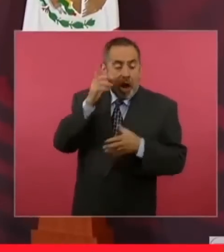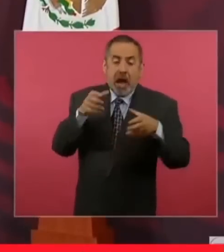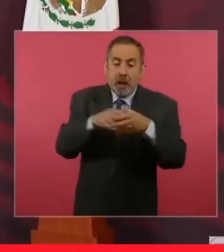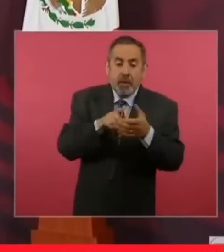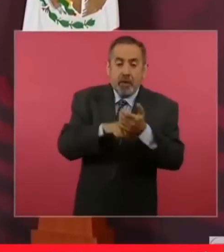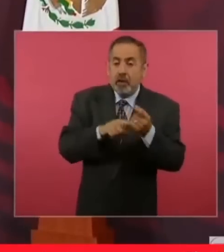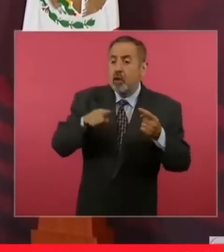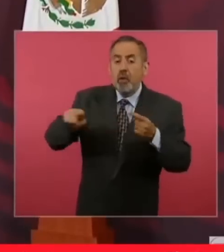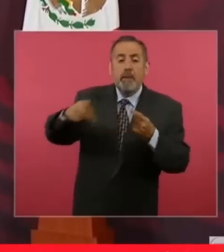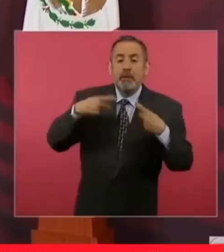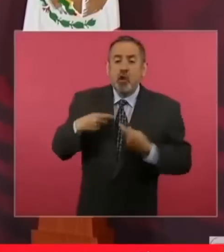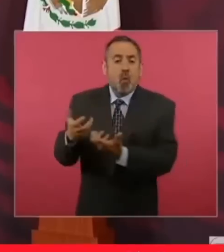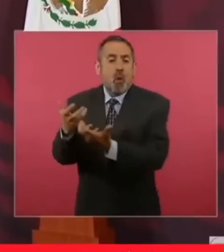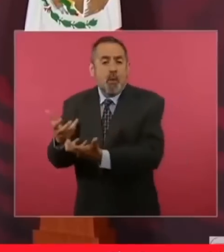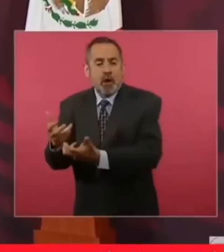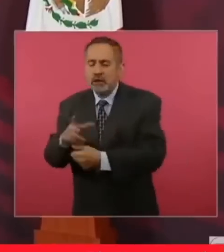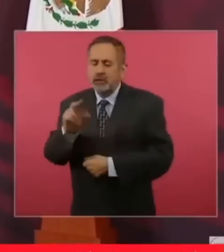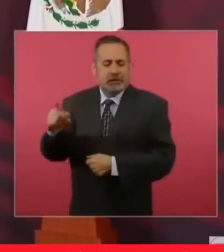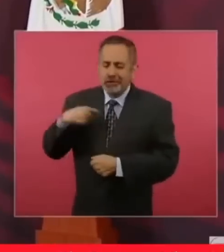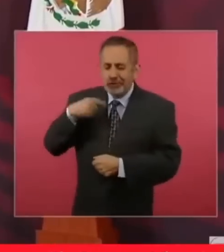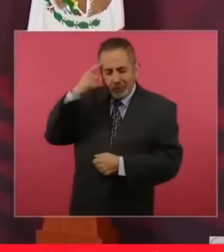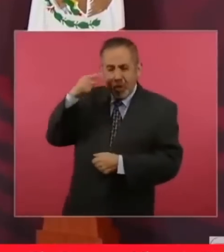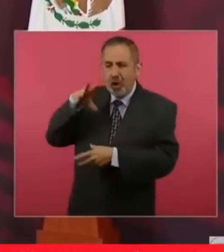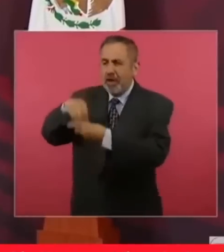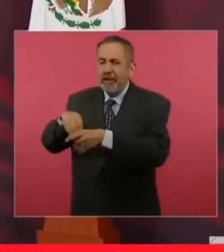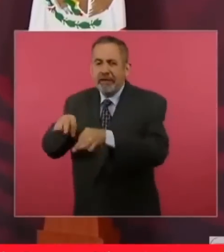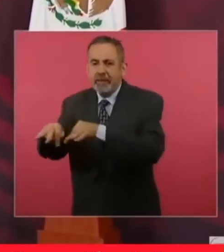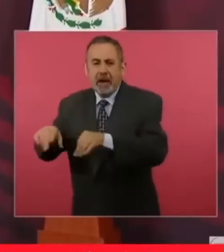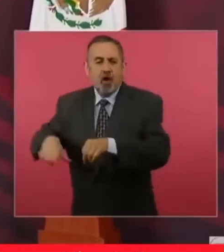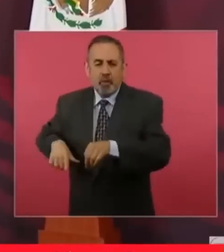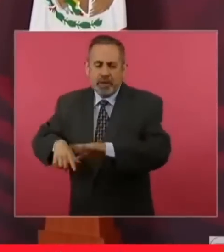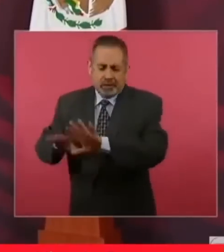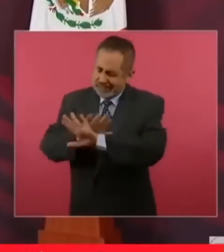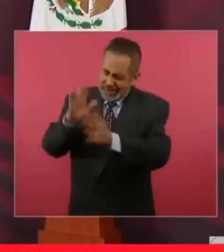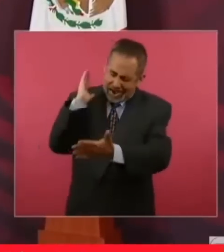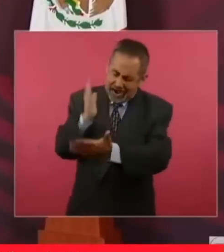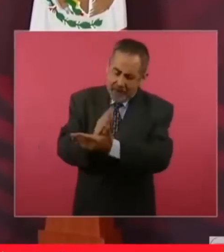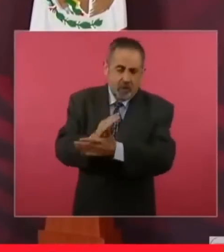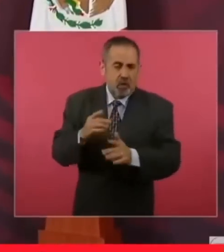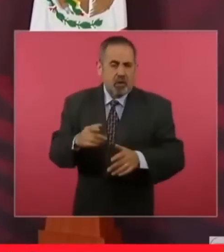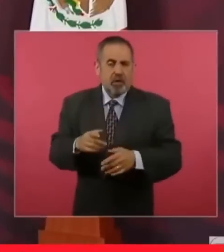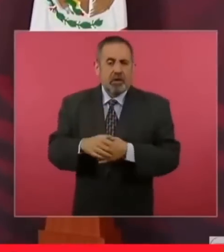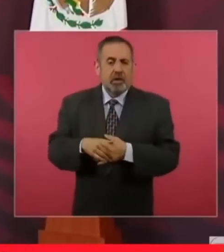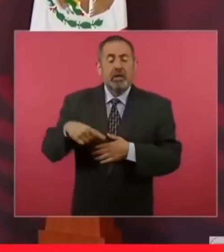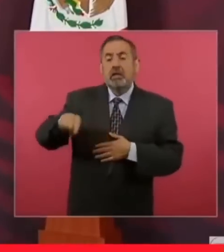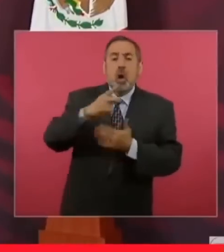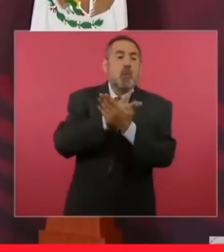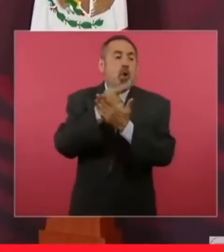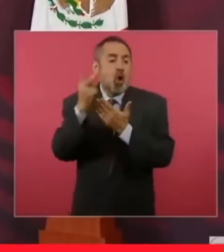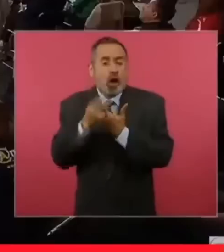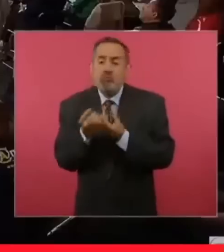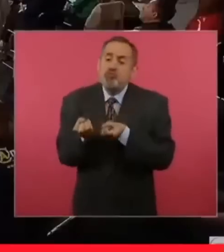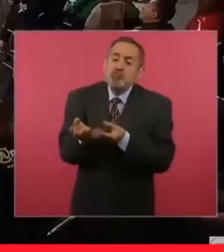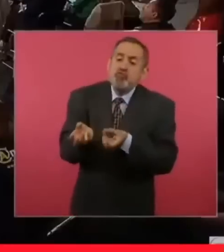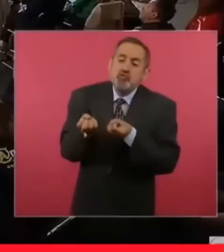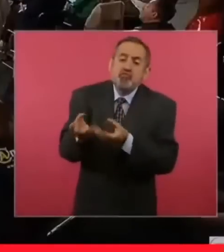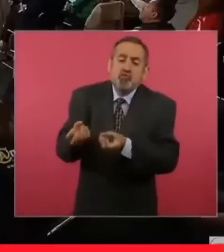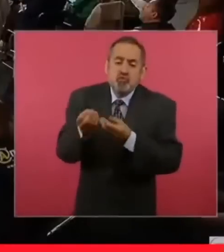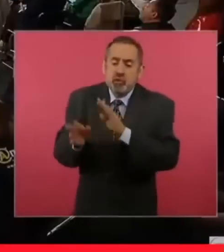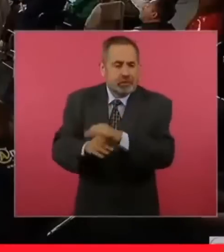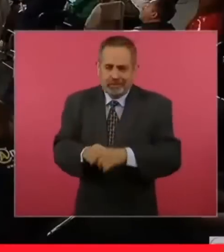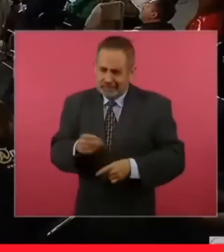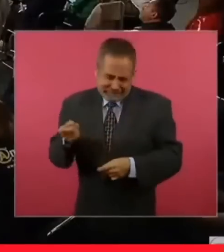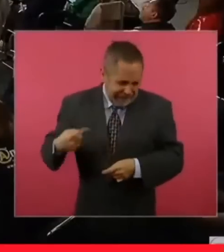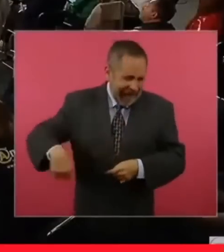huevones no caben en el gobierno y tampoco en el país. Ya se acabó que estés recibiendo programas sociales. A